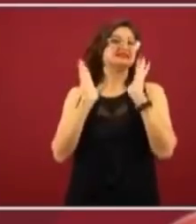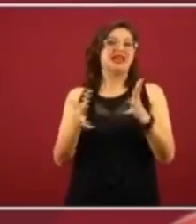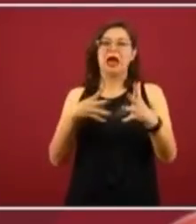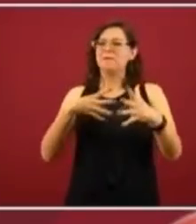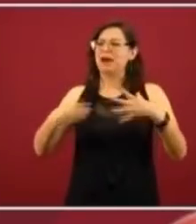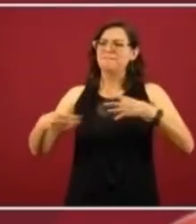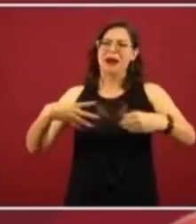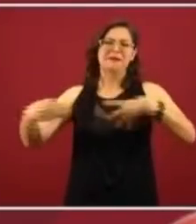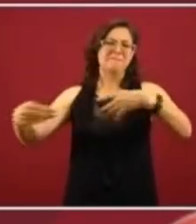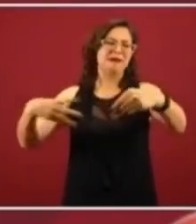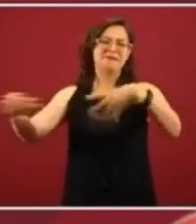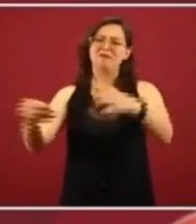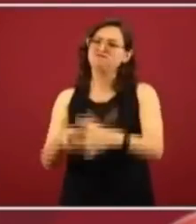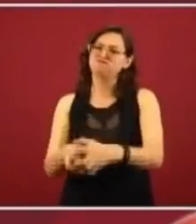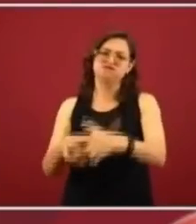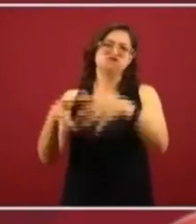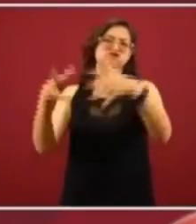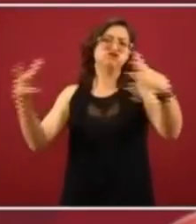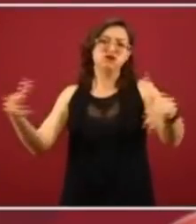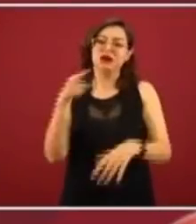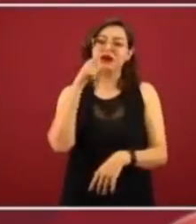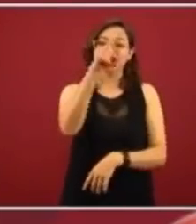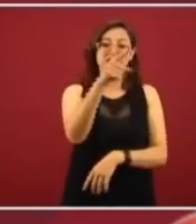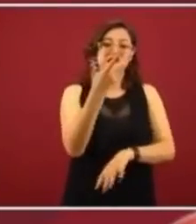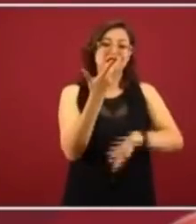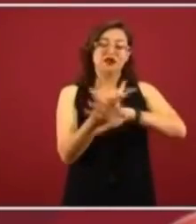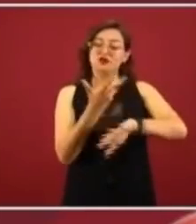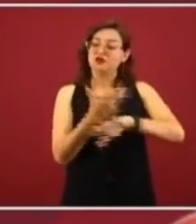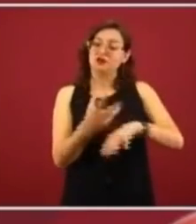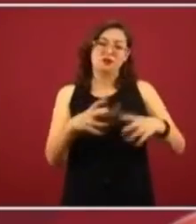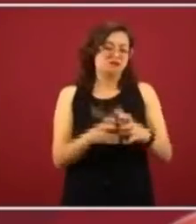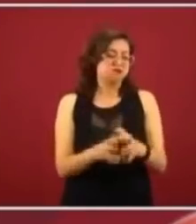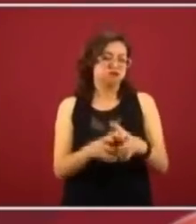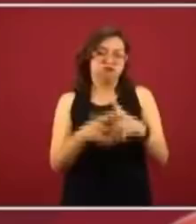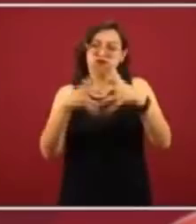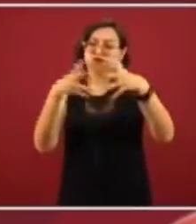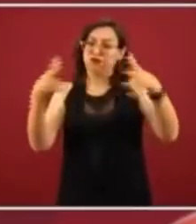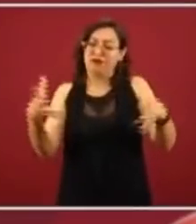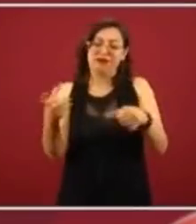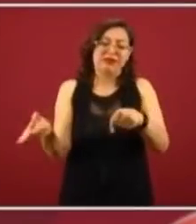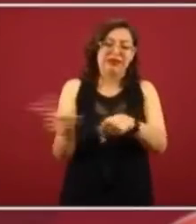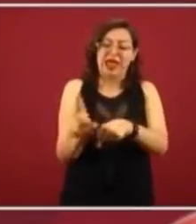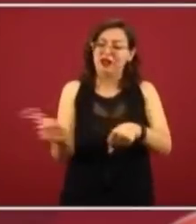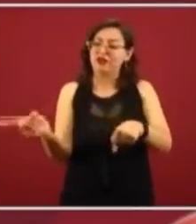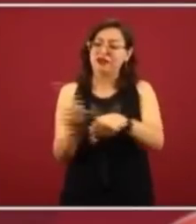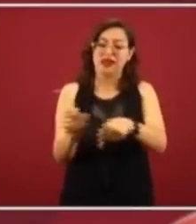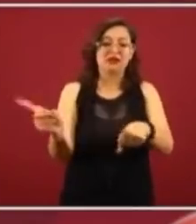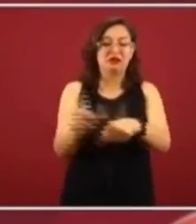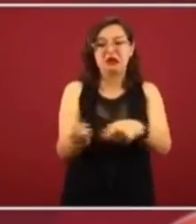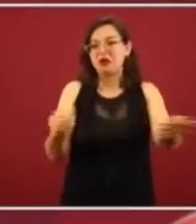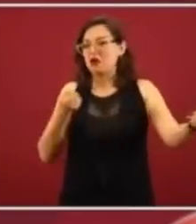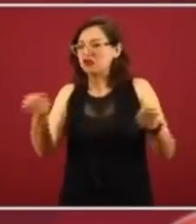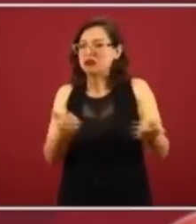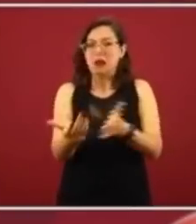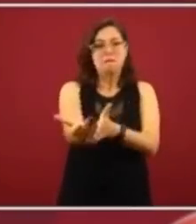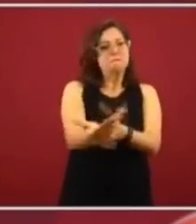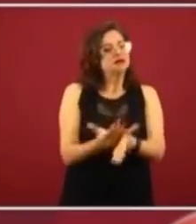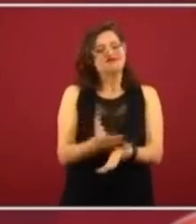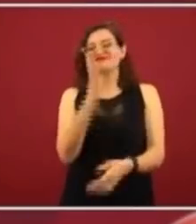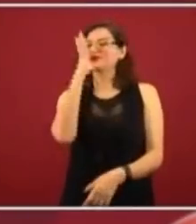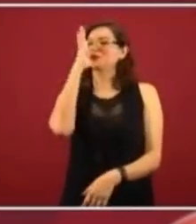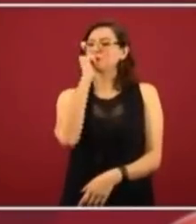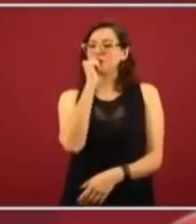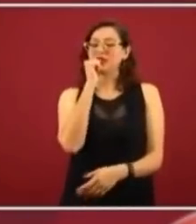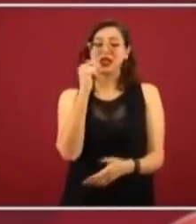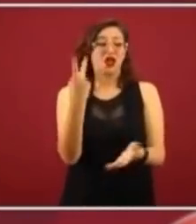ocurriendo a Estados Unidos. La curva epidémica está así, está creciendo día con día. Se está duplicando